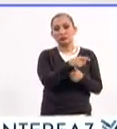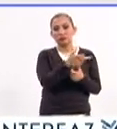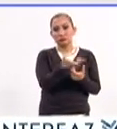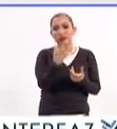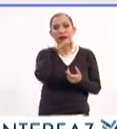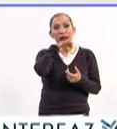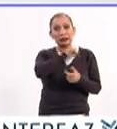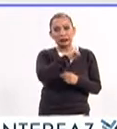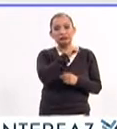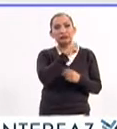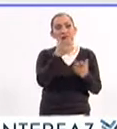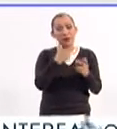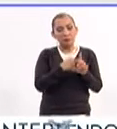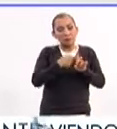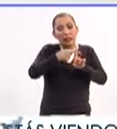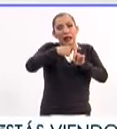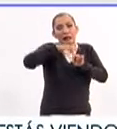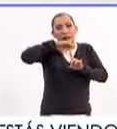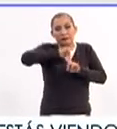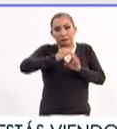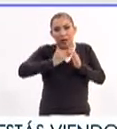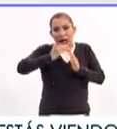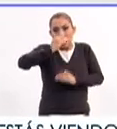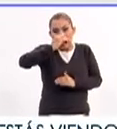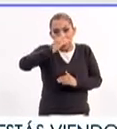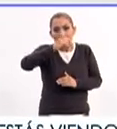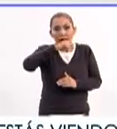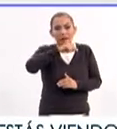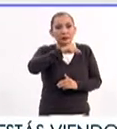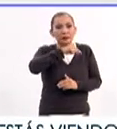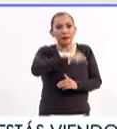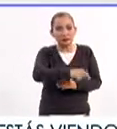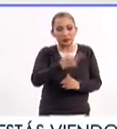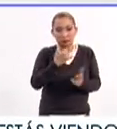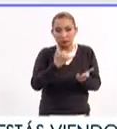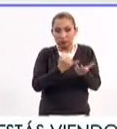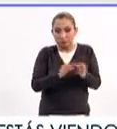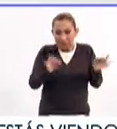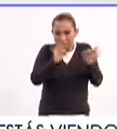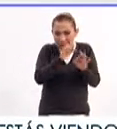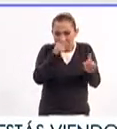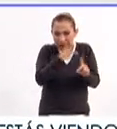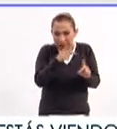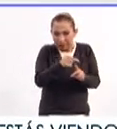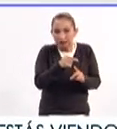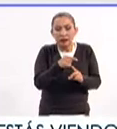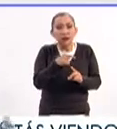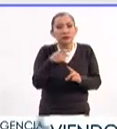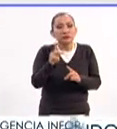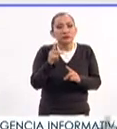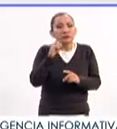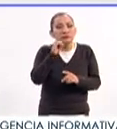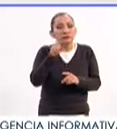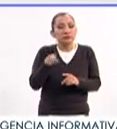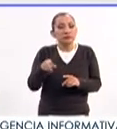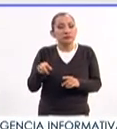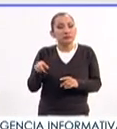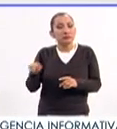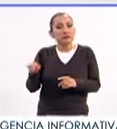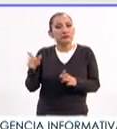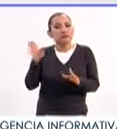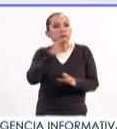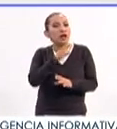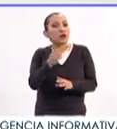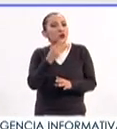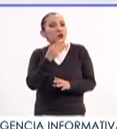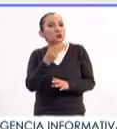el calentamiento, el aumento de la temperatura es una determinante, como bien nos lo ha mencionado, pero también el mal